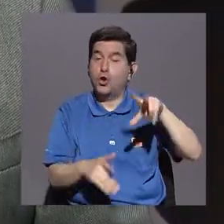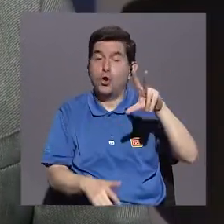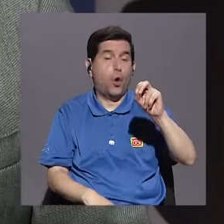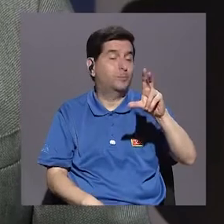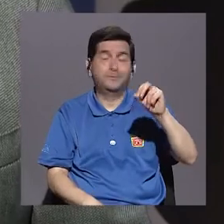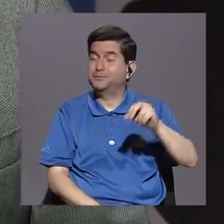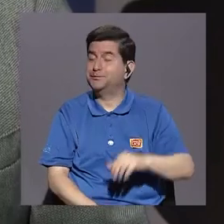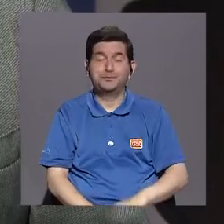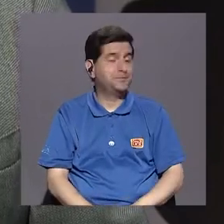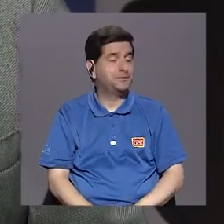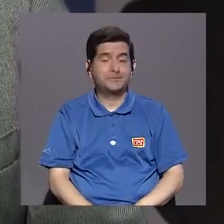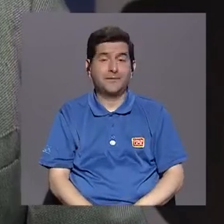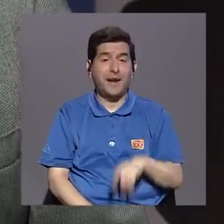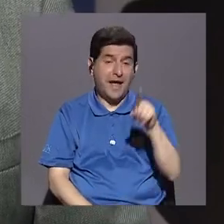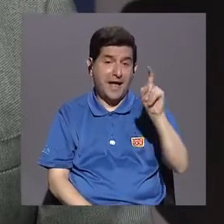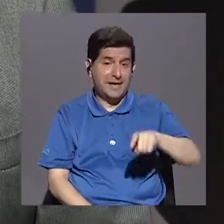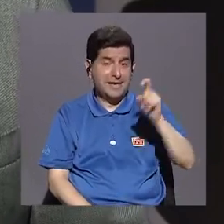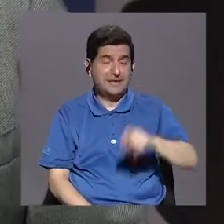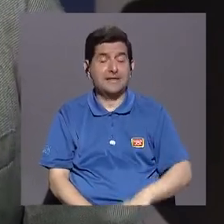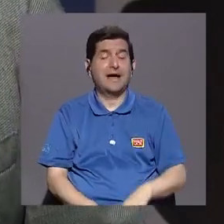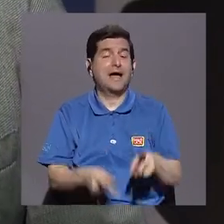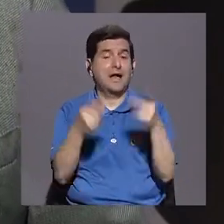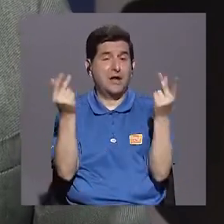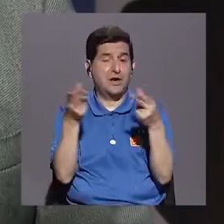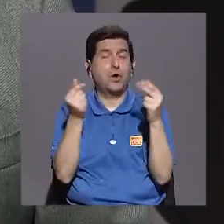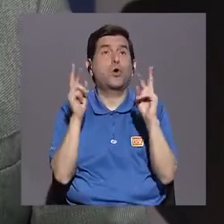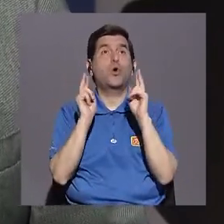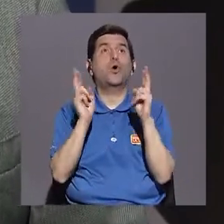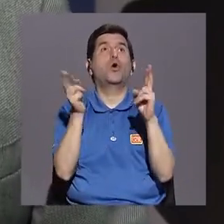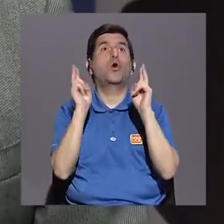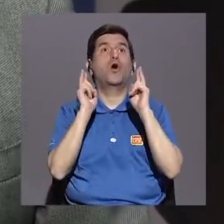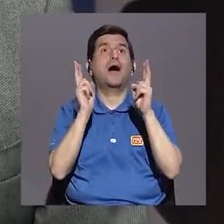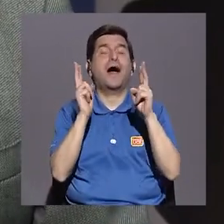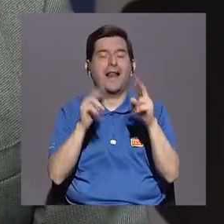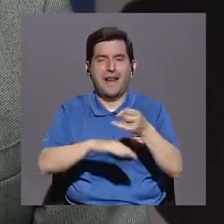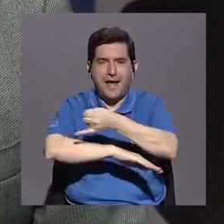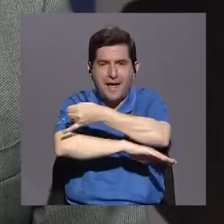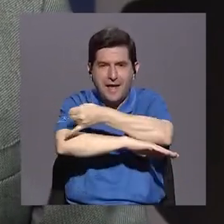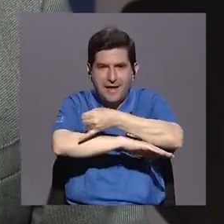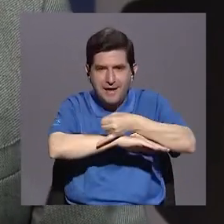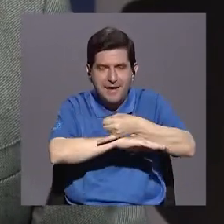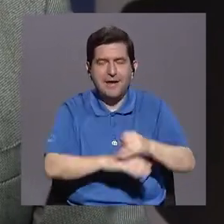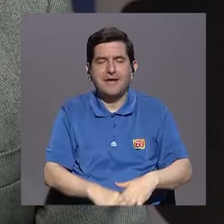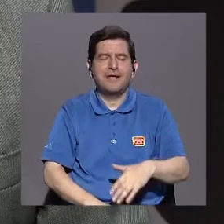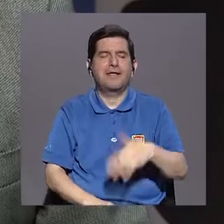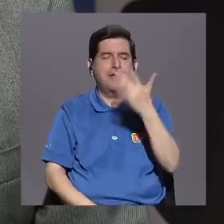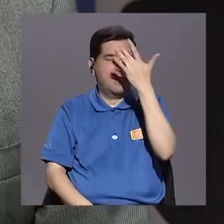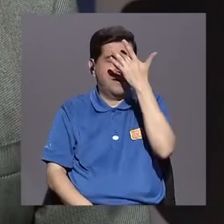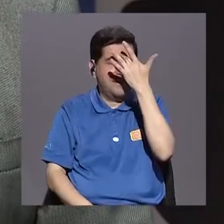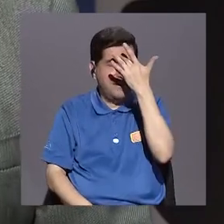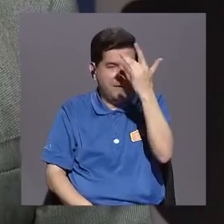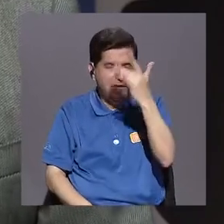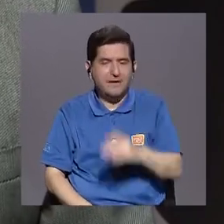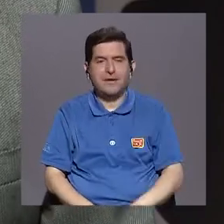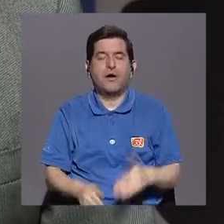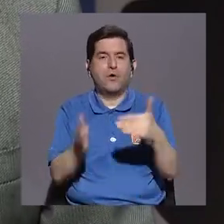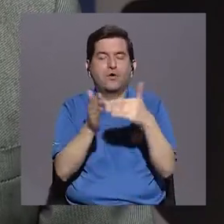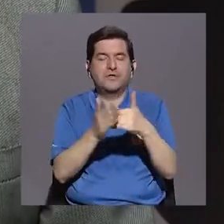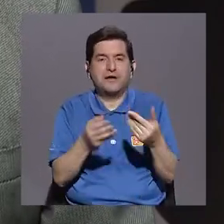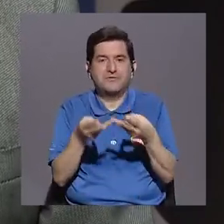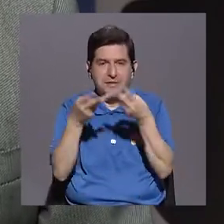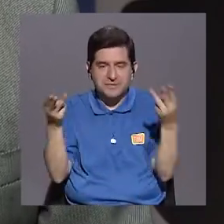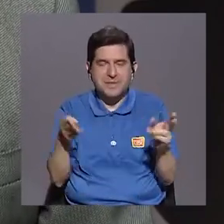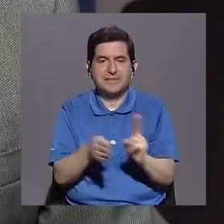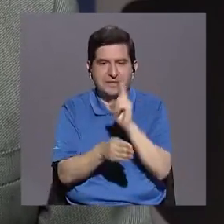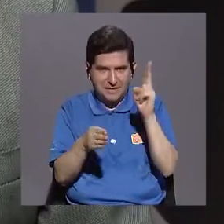no ahí habrán los costos y ojalá la ingeniosidad tecnológica de reciclar los materiales de que